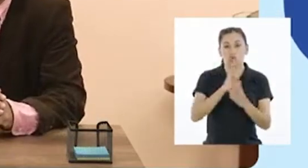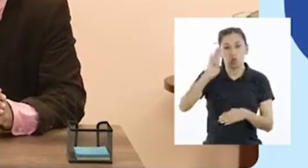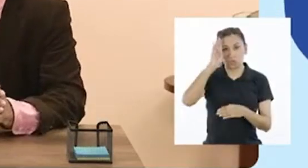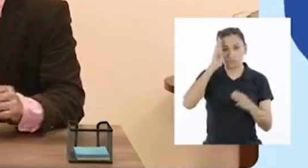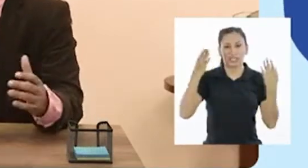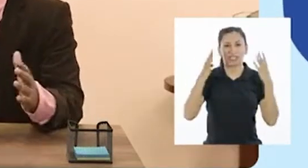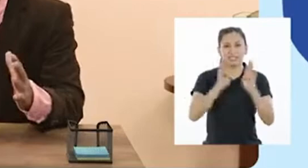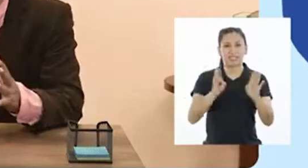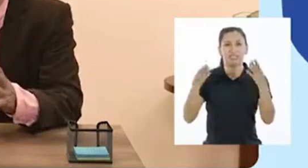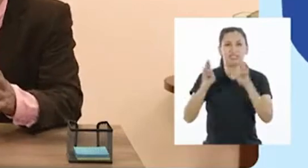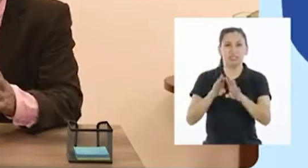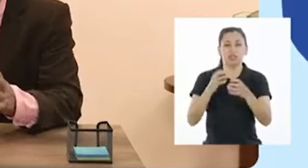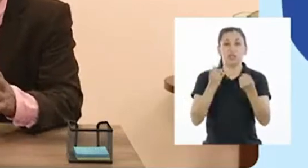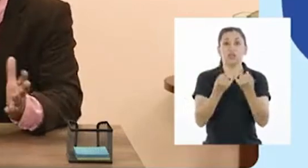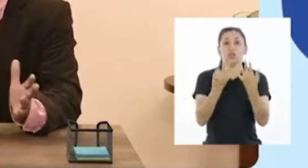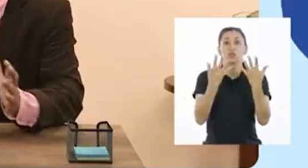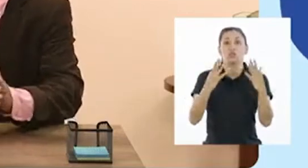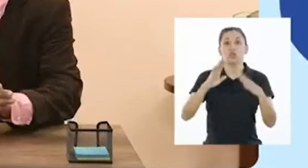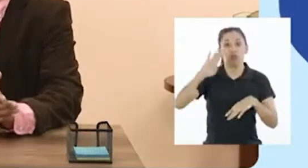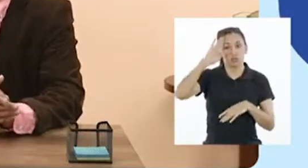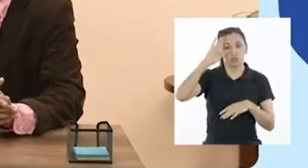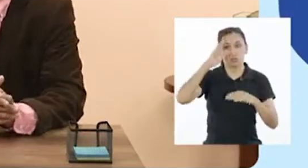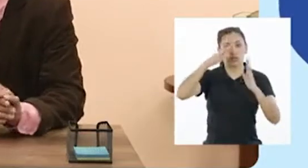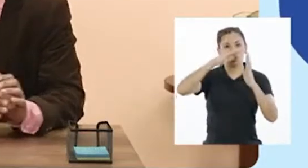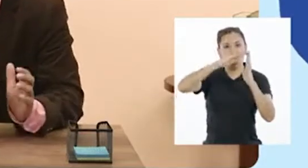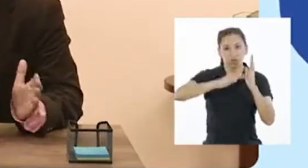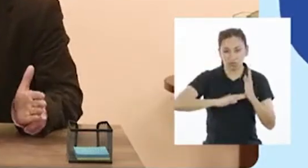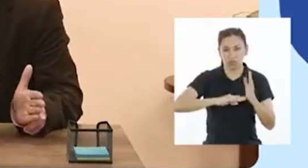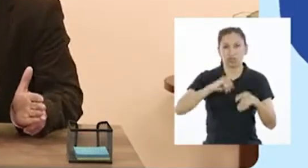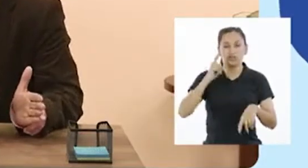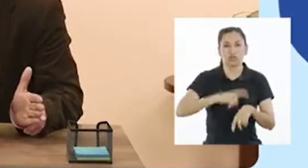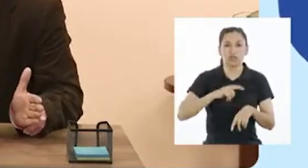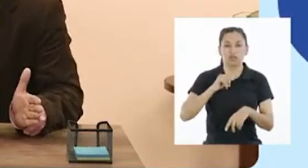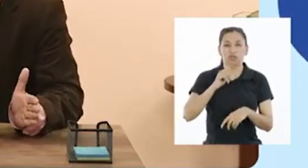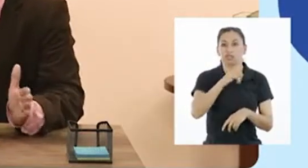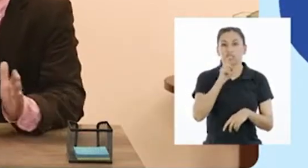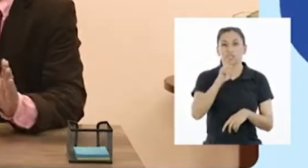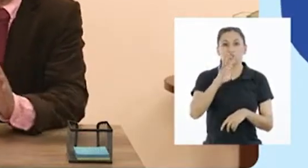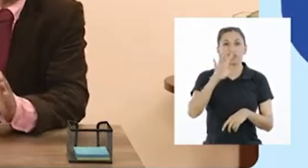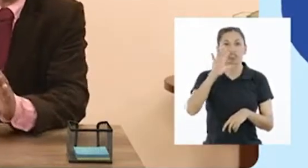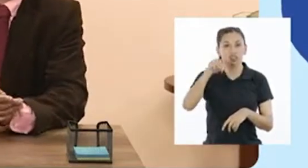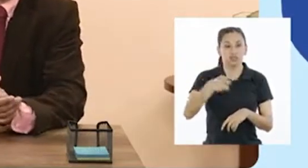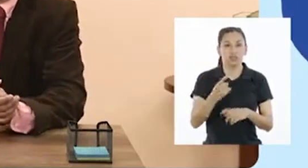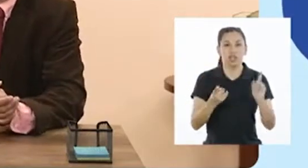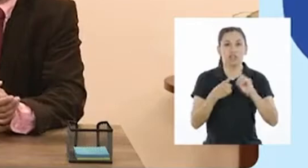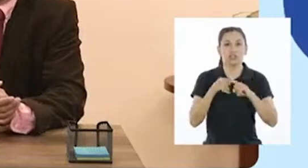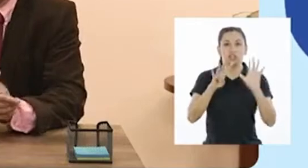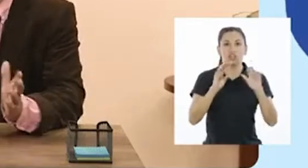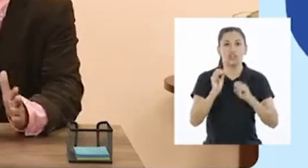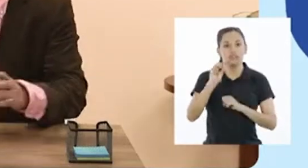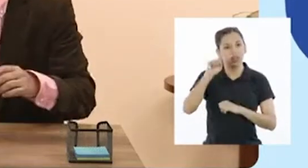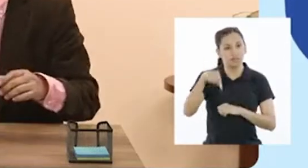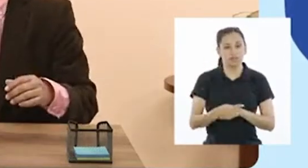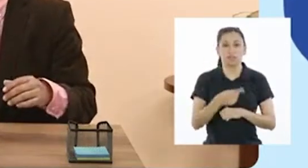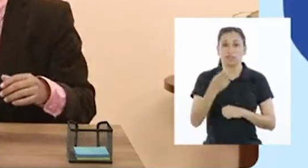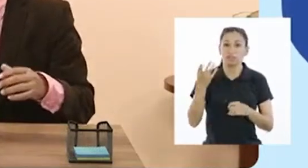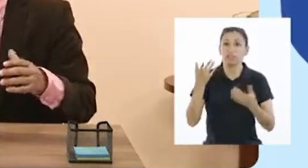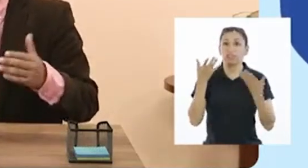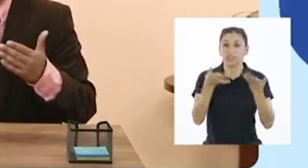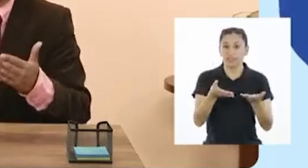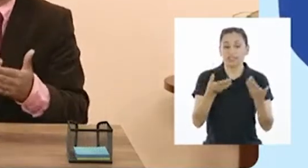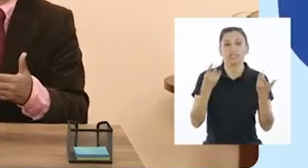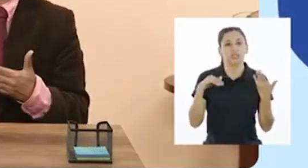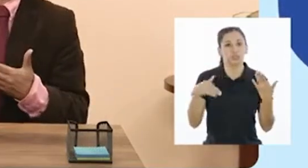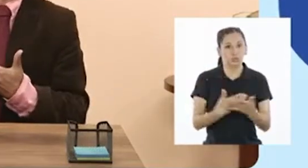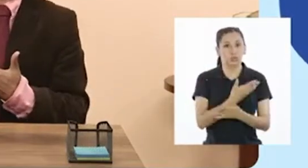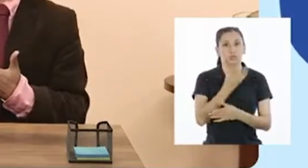policía, lo que redujo el número de efectivos de 125.000 a 90.000. Ante ello,